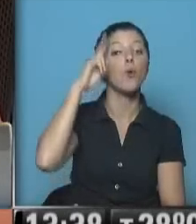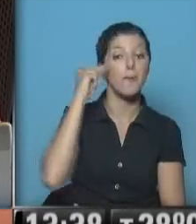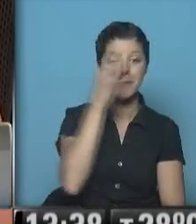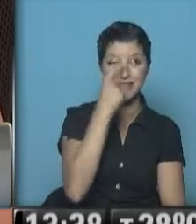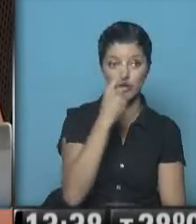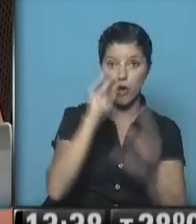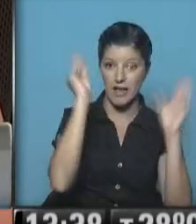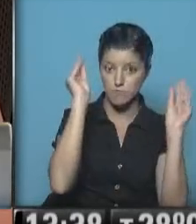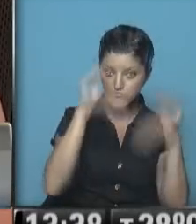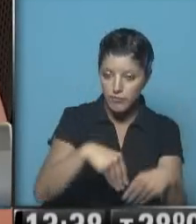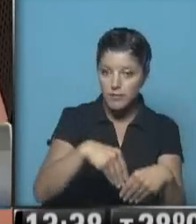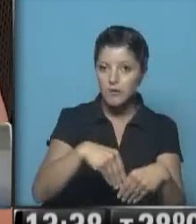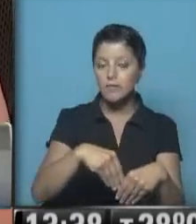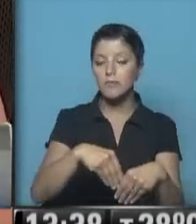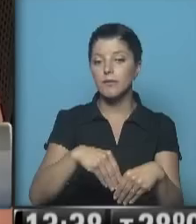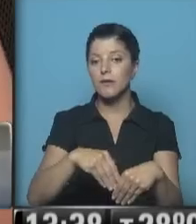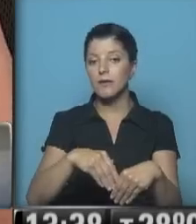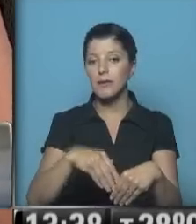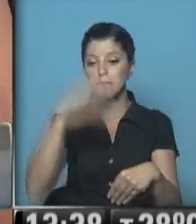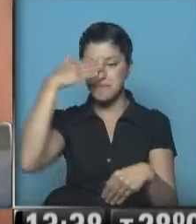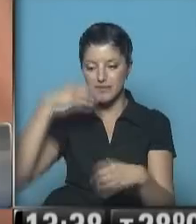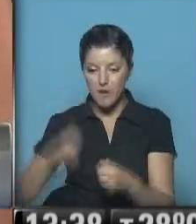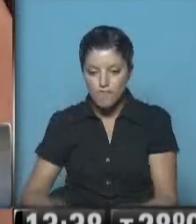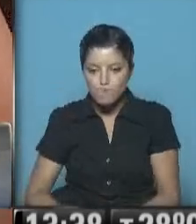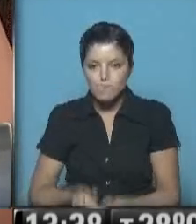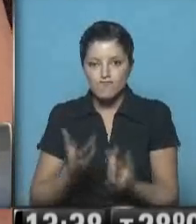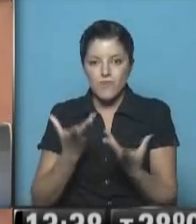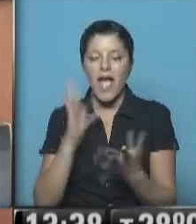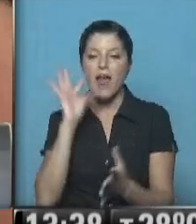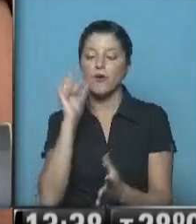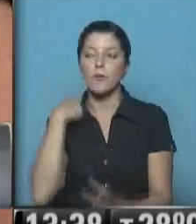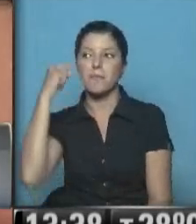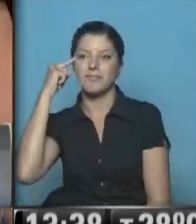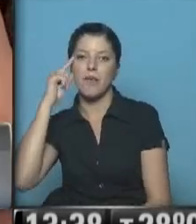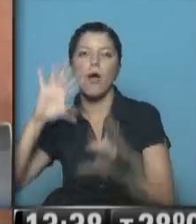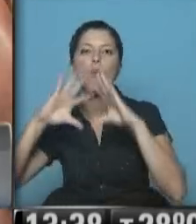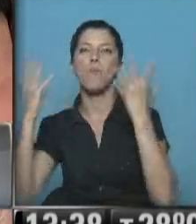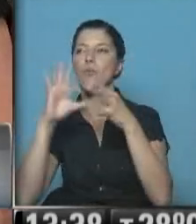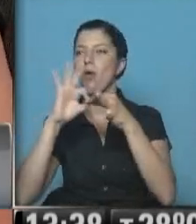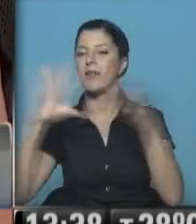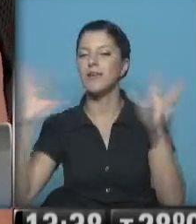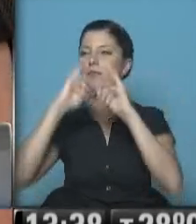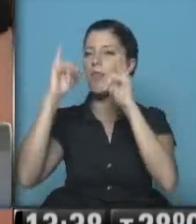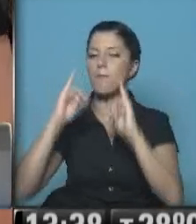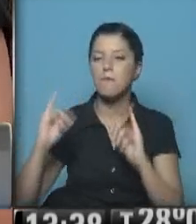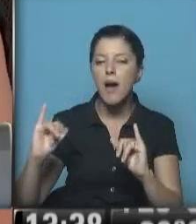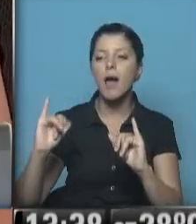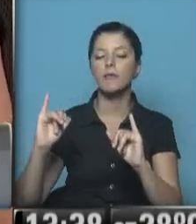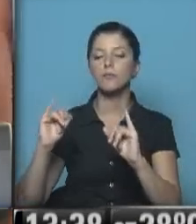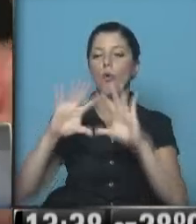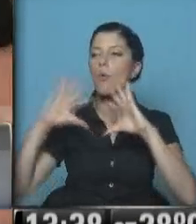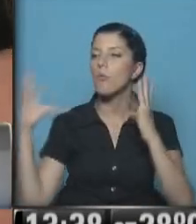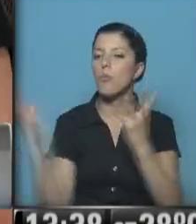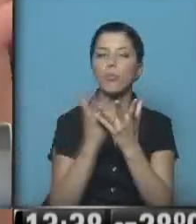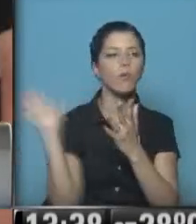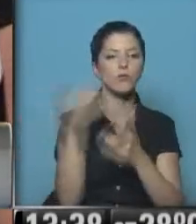empezó a aparecer fuera de lo que todos imaginábamos, o lo que se decía que iba a venir, un mundo libre, un mundo de paz, un mundo donde todo se